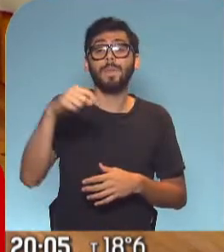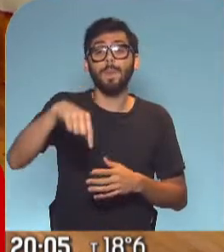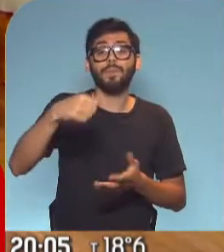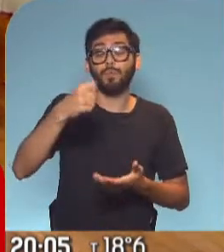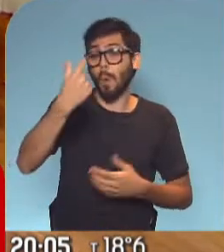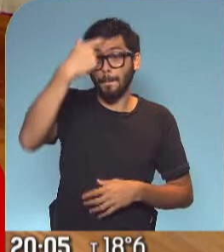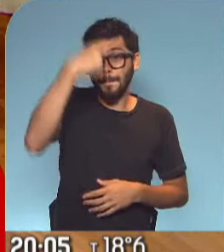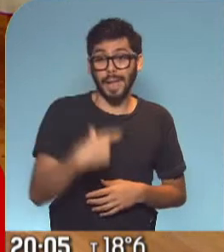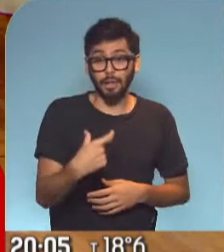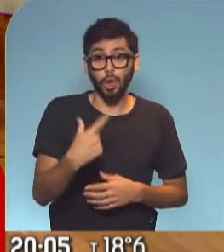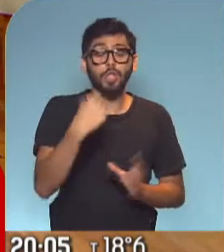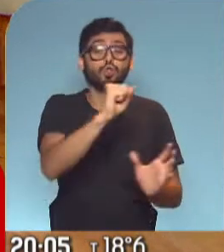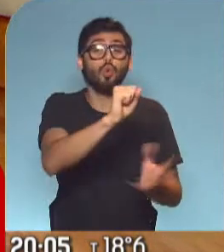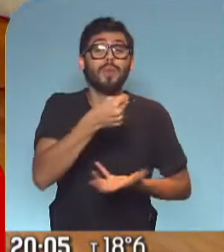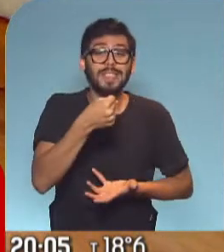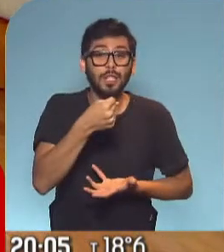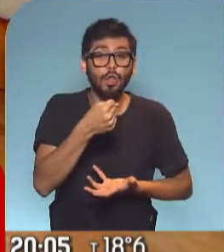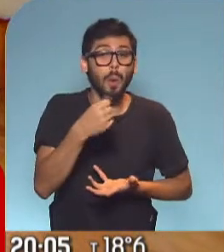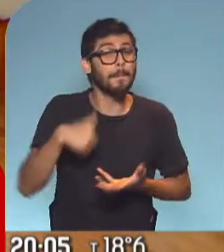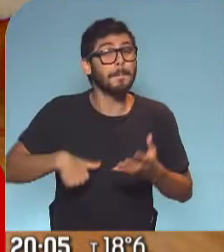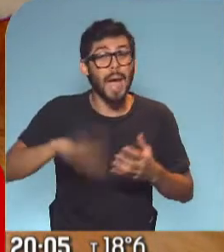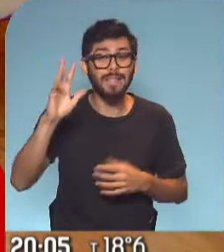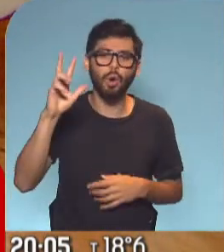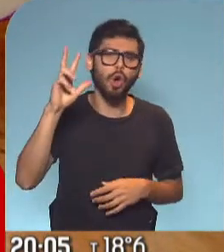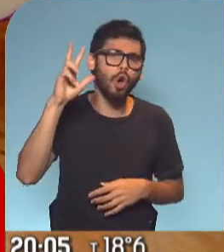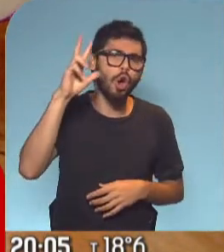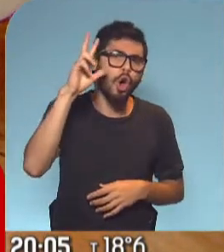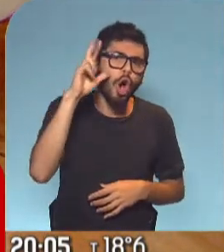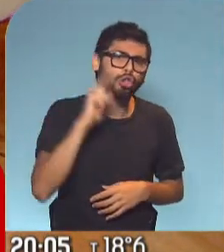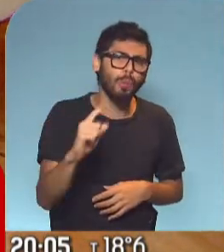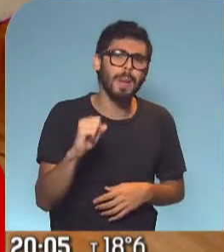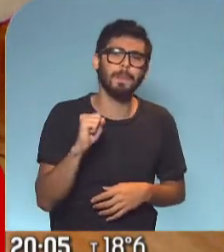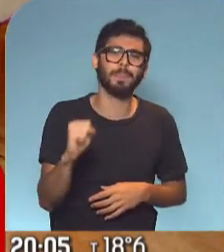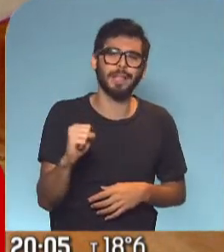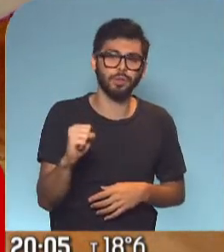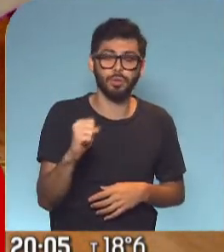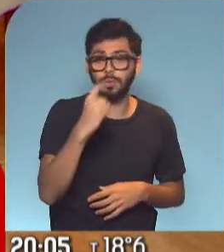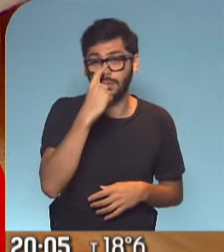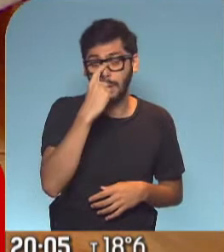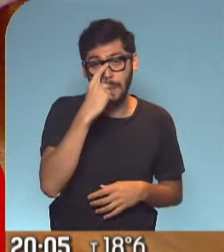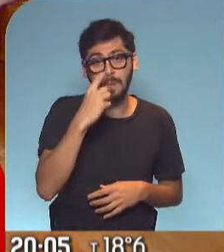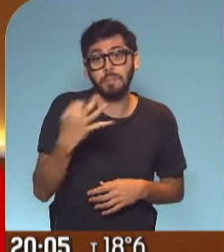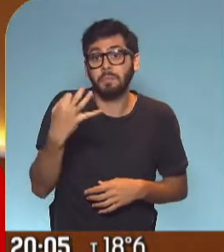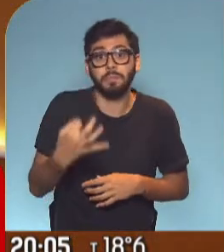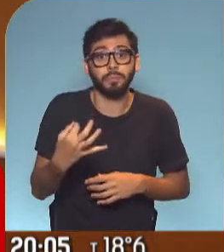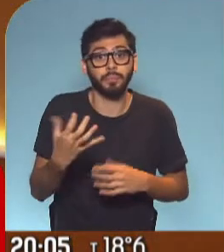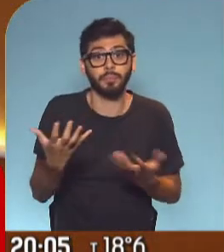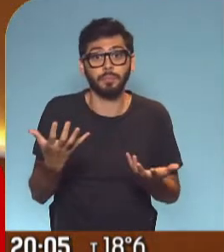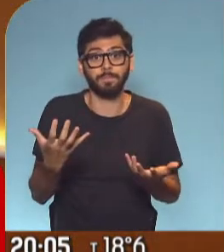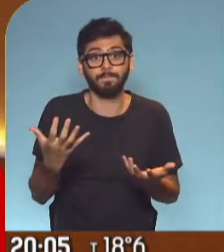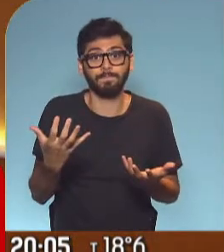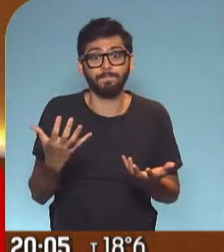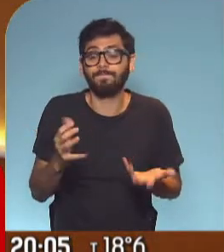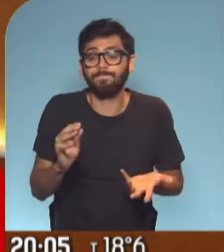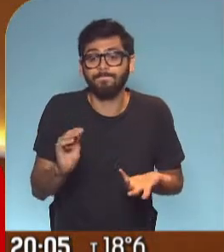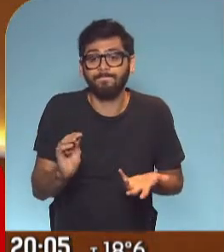una persona con este subsidio es 8.000 pesos. Es un monto que la verdad es que no impacta, no